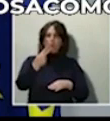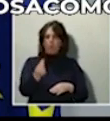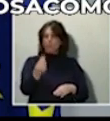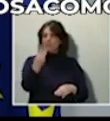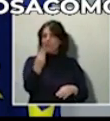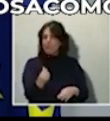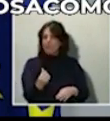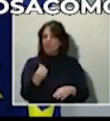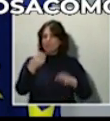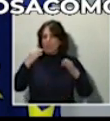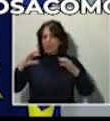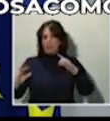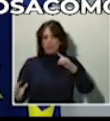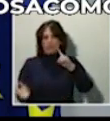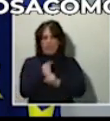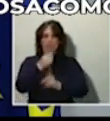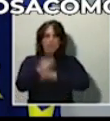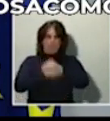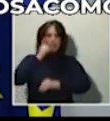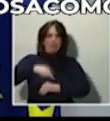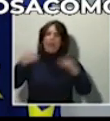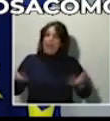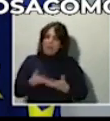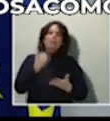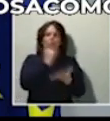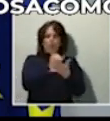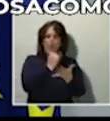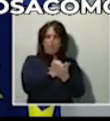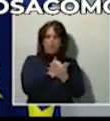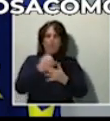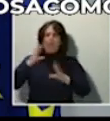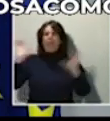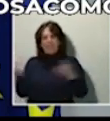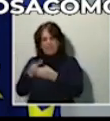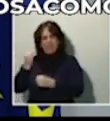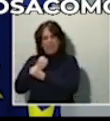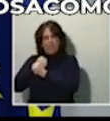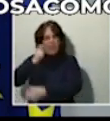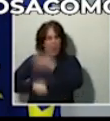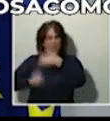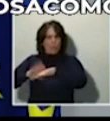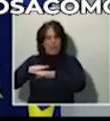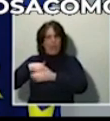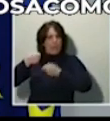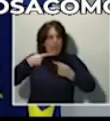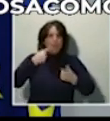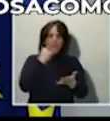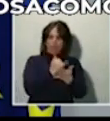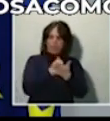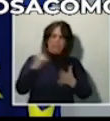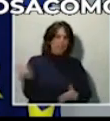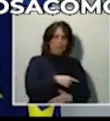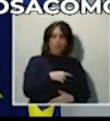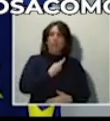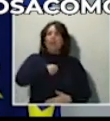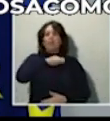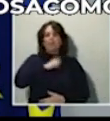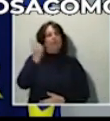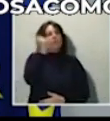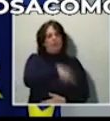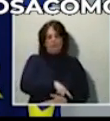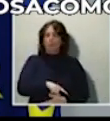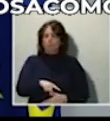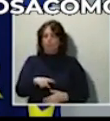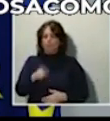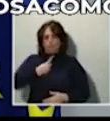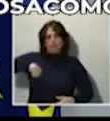haga. Hay equipos trabajando duramente para ello y el objetivo es precisamente ese. En España somos muy conscientes de que una de las mayores...